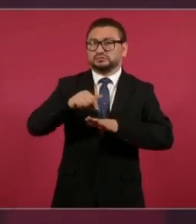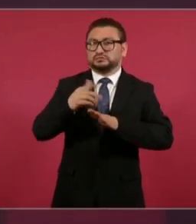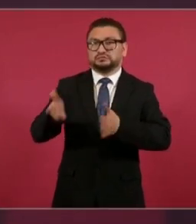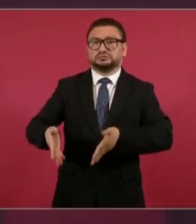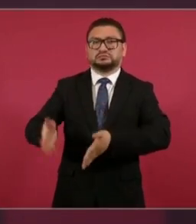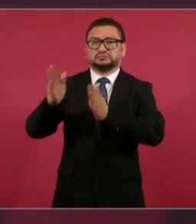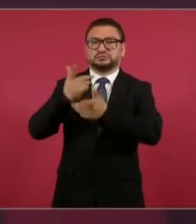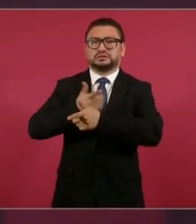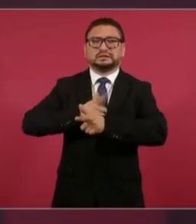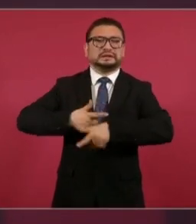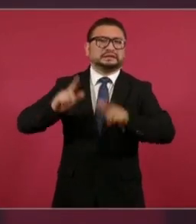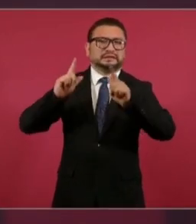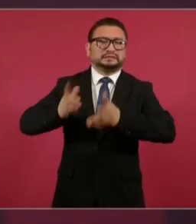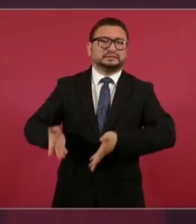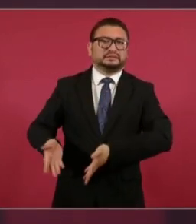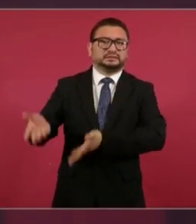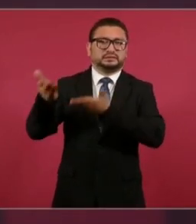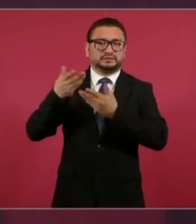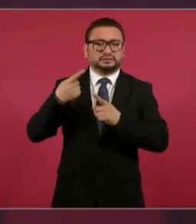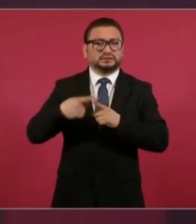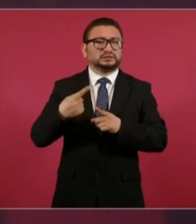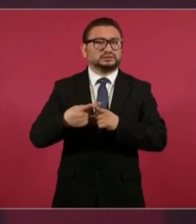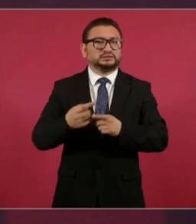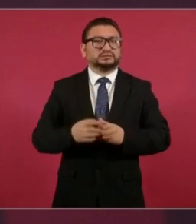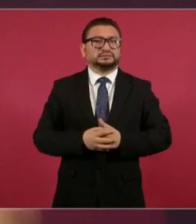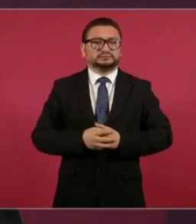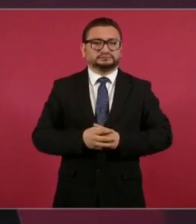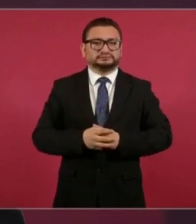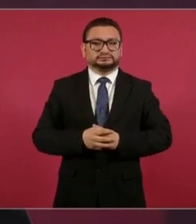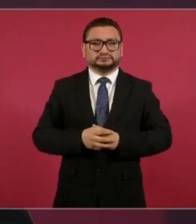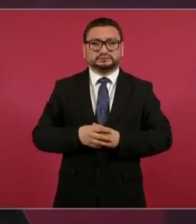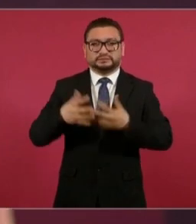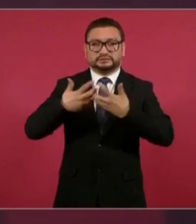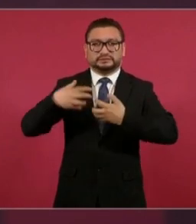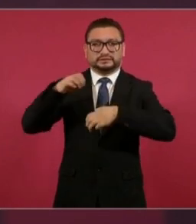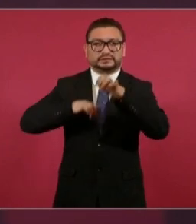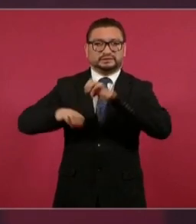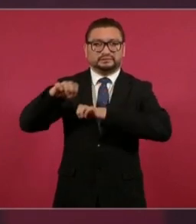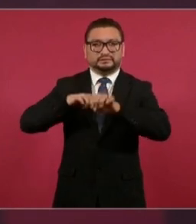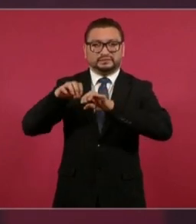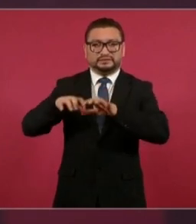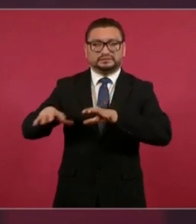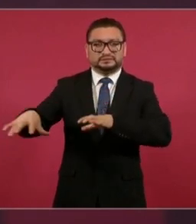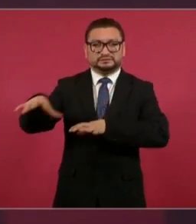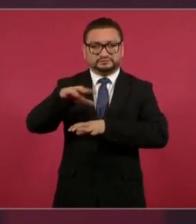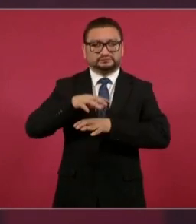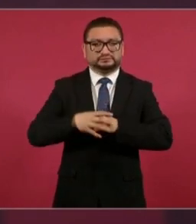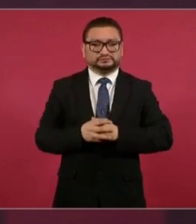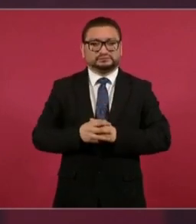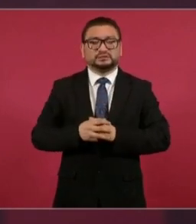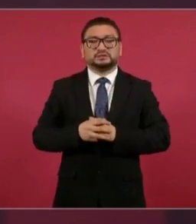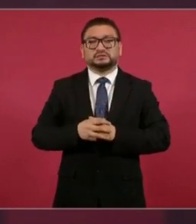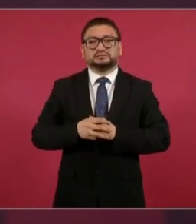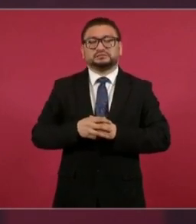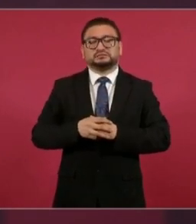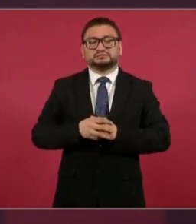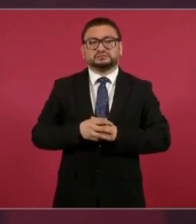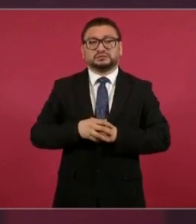Franco abierto a las empresas